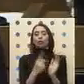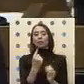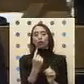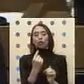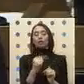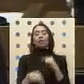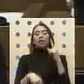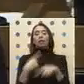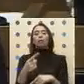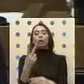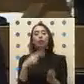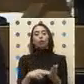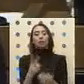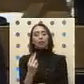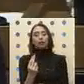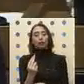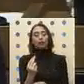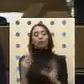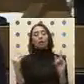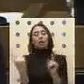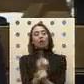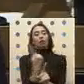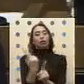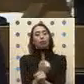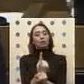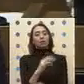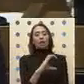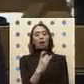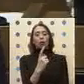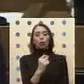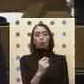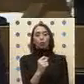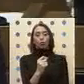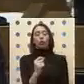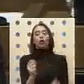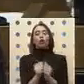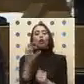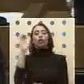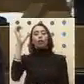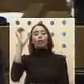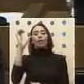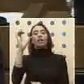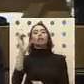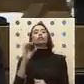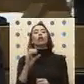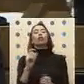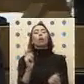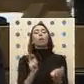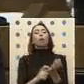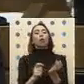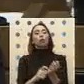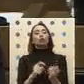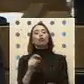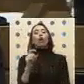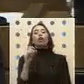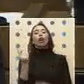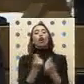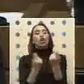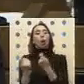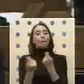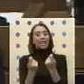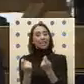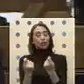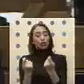y el 2012 en las conversaciones entre la CUT y la Confederación de la Producción y el Comercio, se hizo